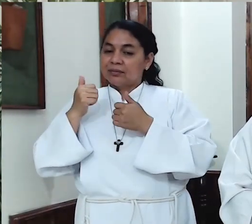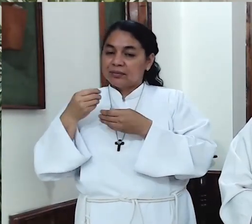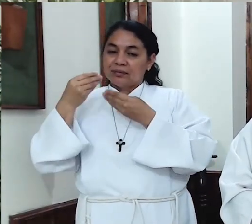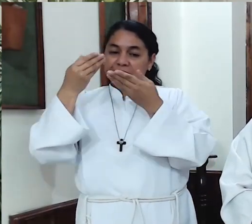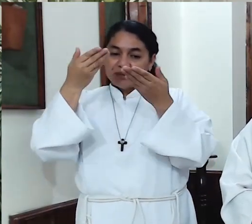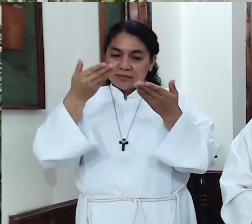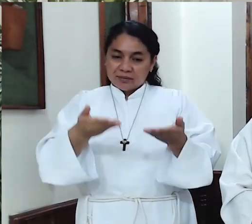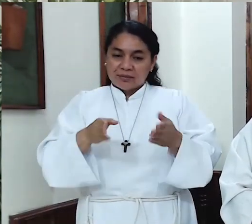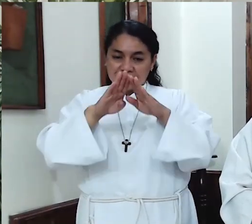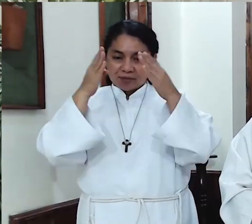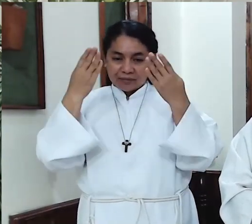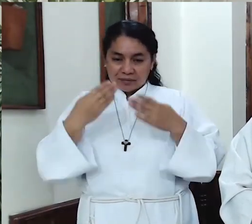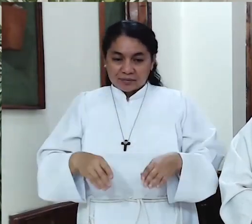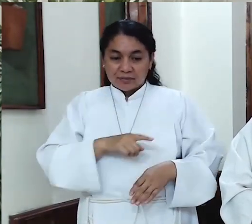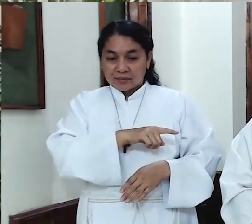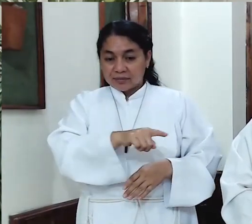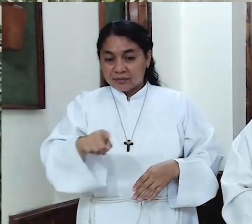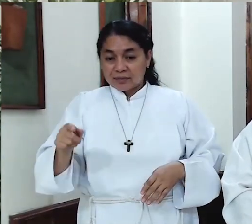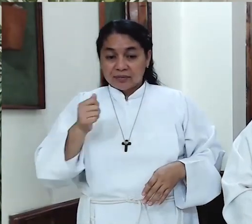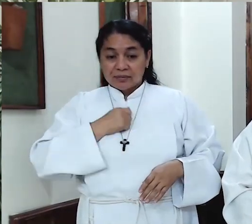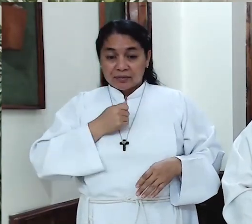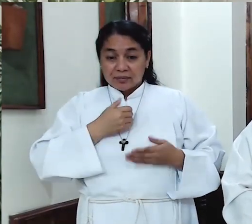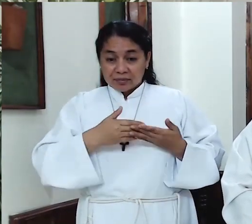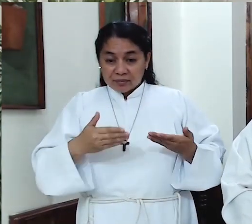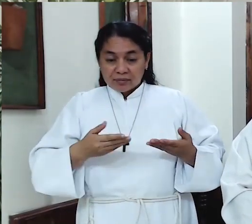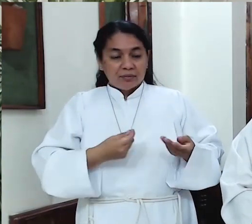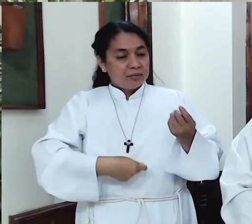Vendan sus bienes y den limosnas.